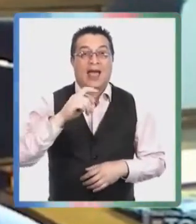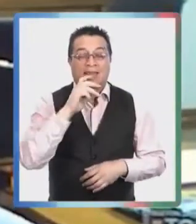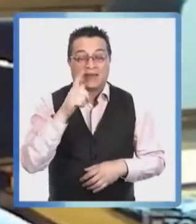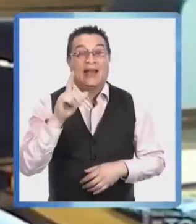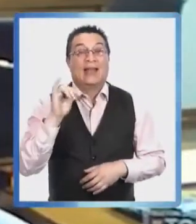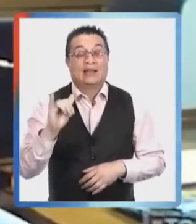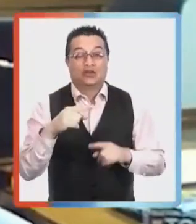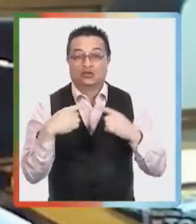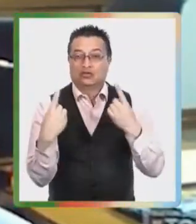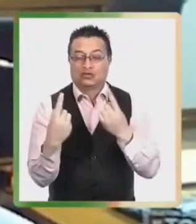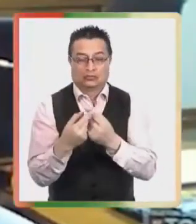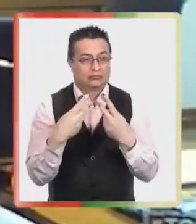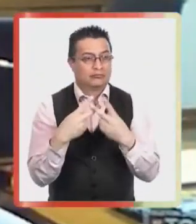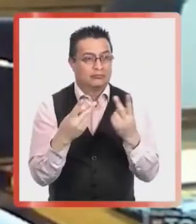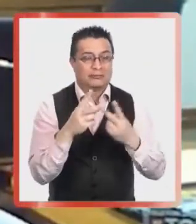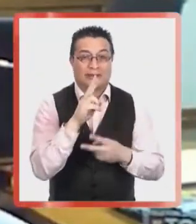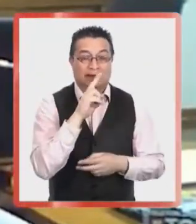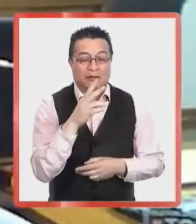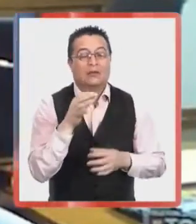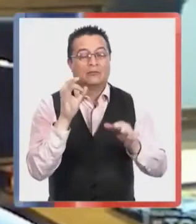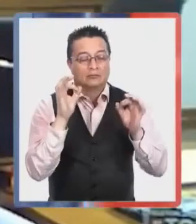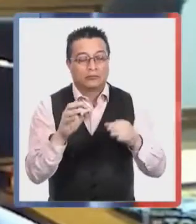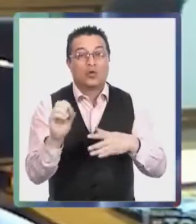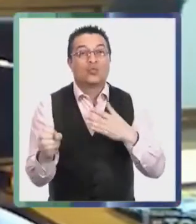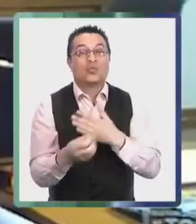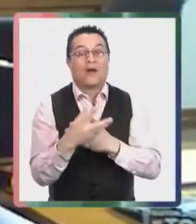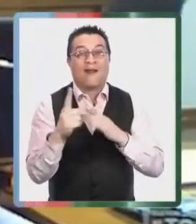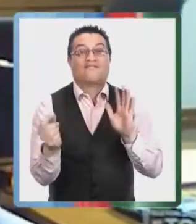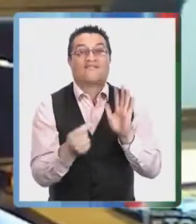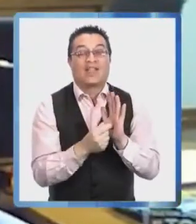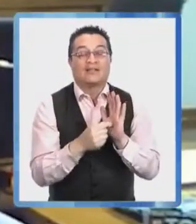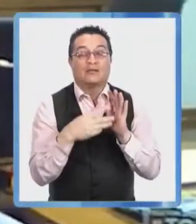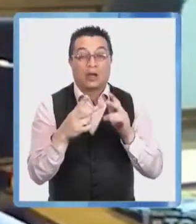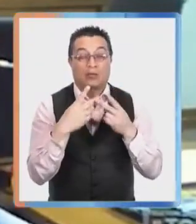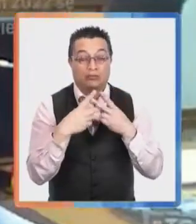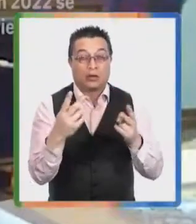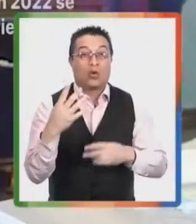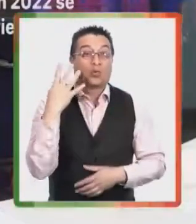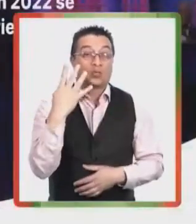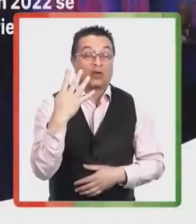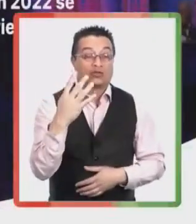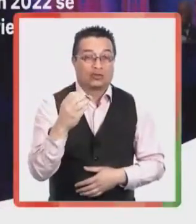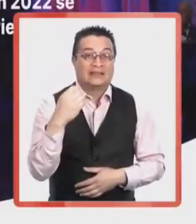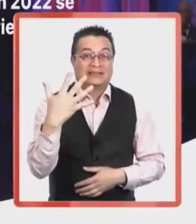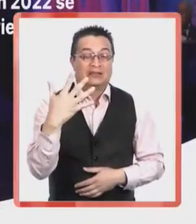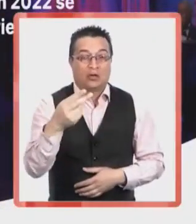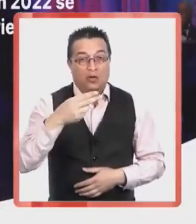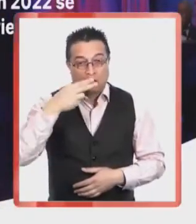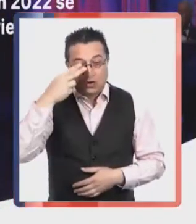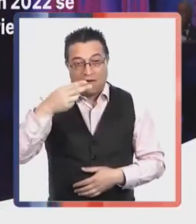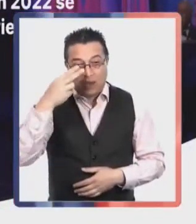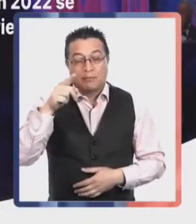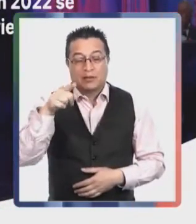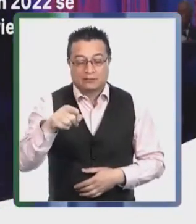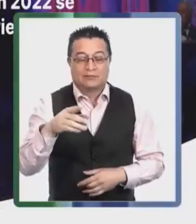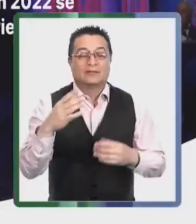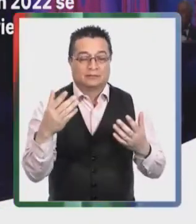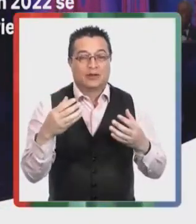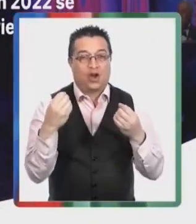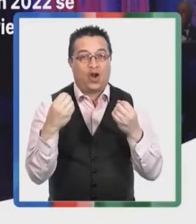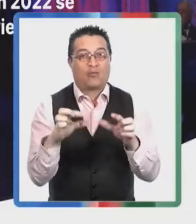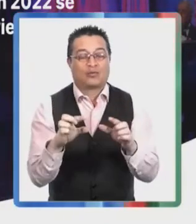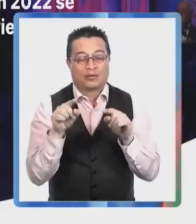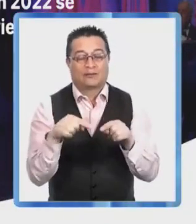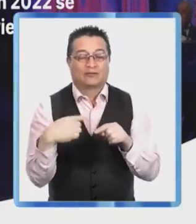con anatel también con todos los medios de comunicación se definió una nueva fecha que desde ya la anunciamos en los 4 y 5 de noviembre va a ser una